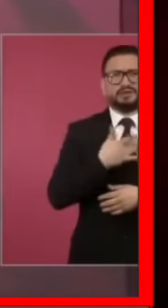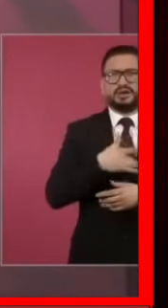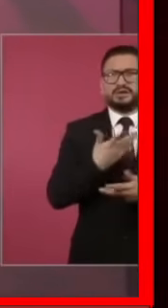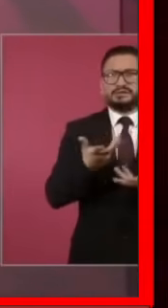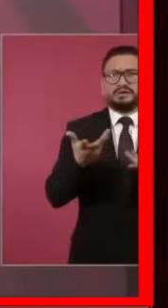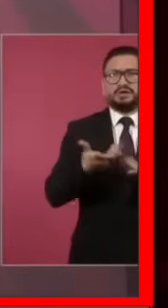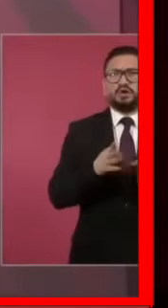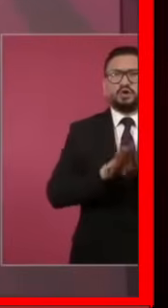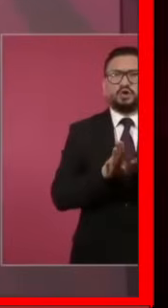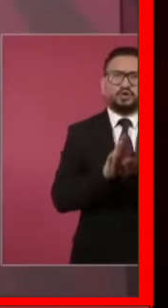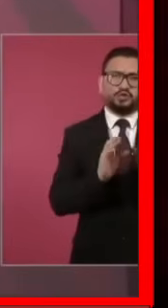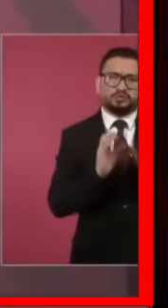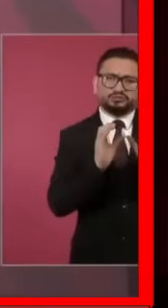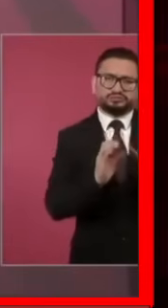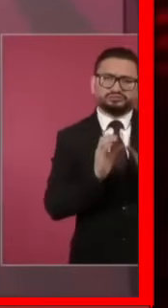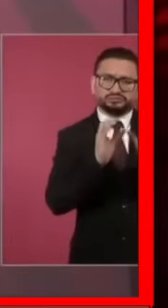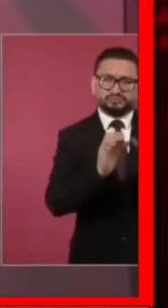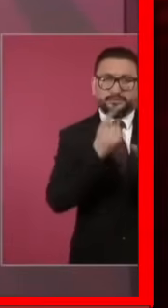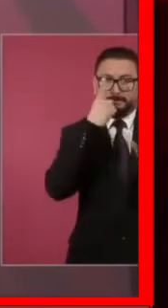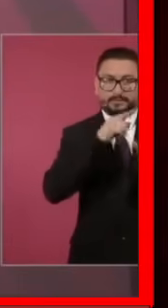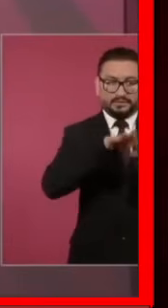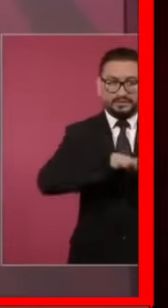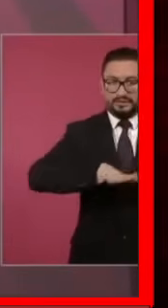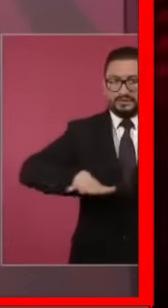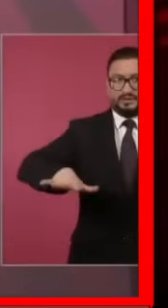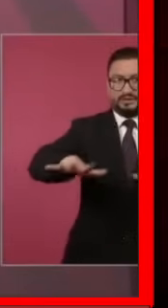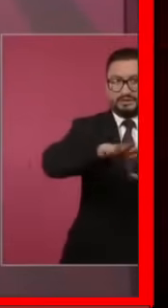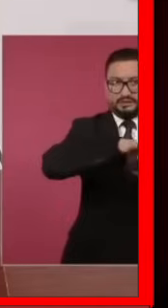cómo, cuidando el uso del suelo,